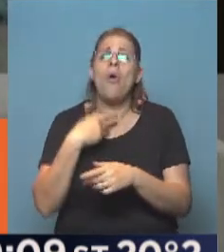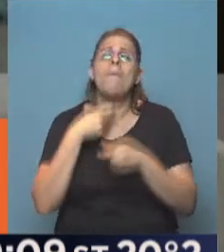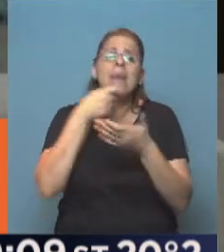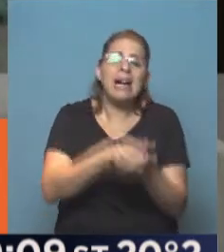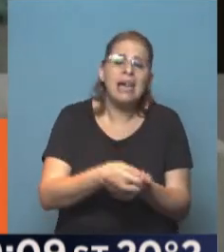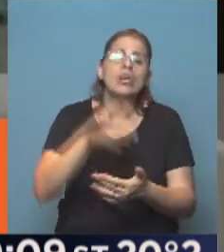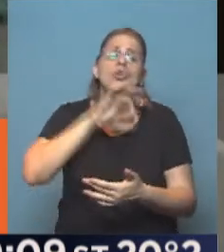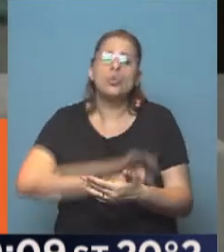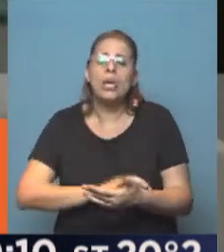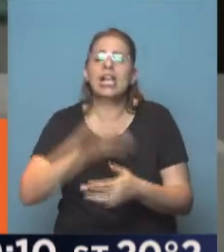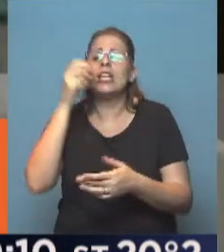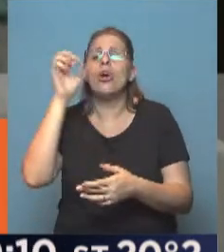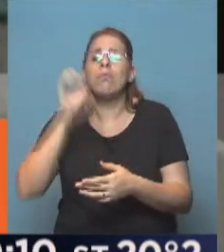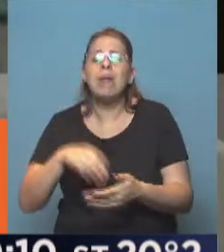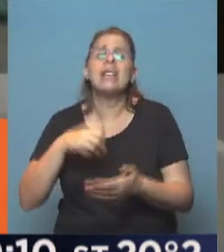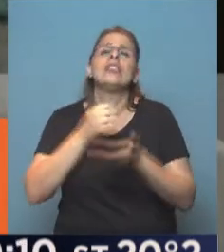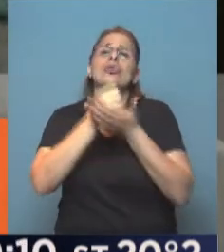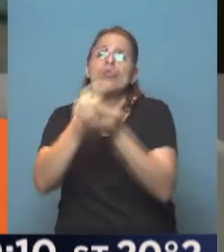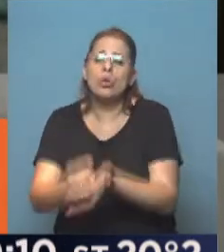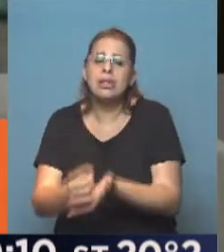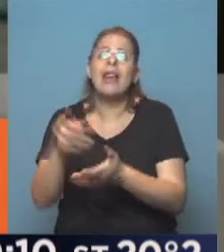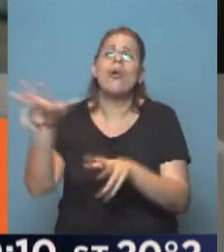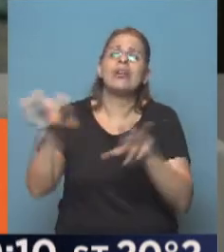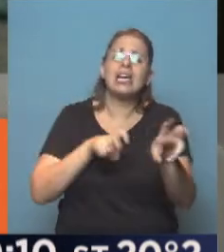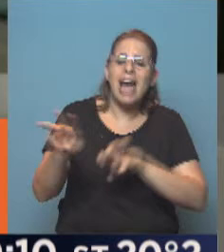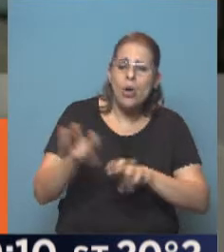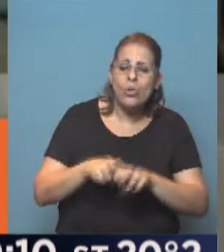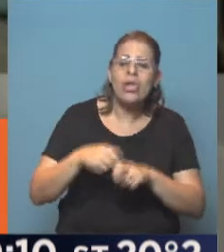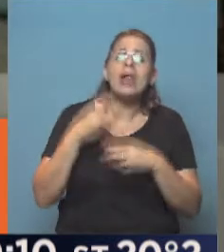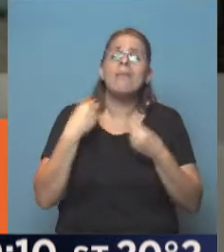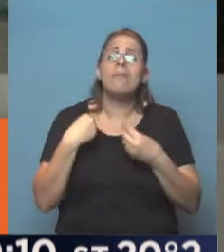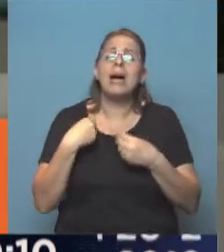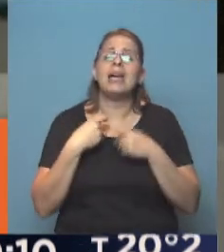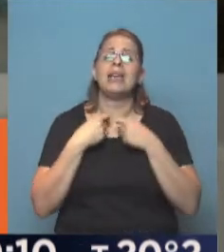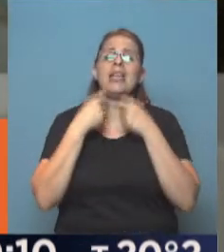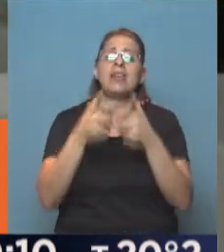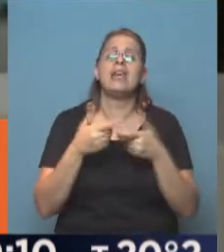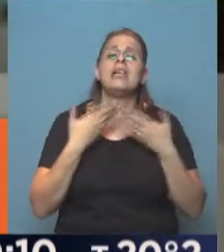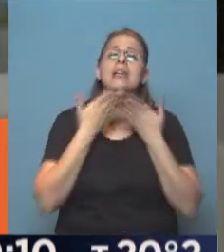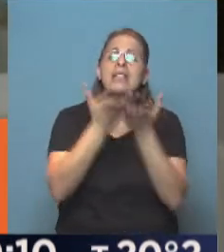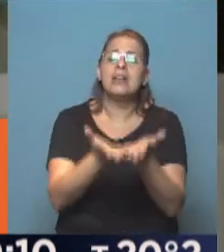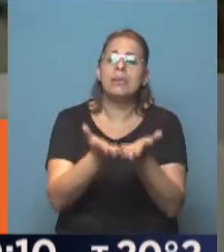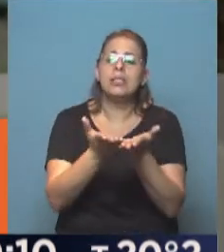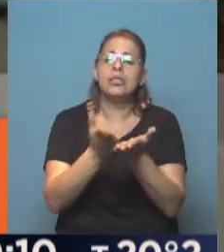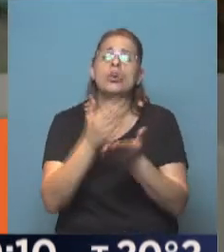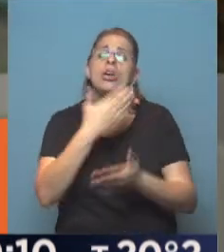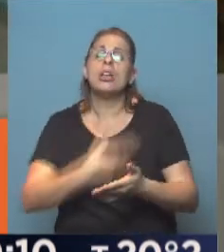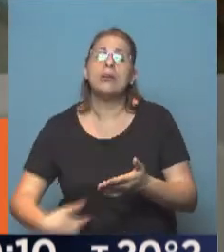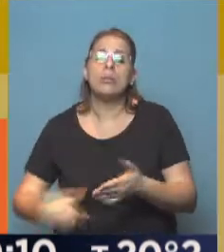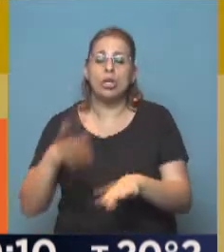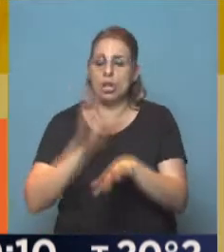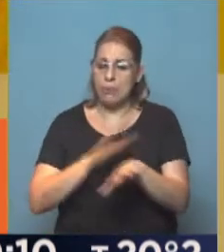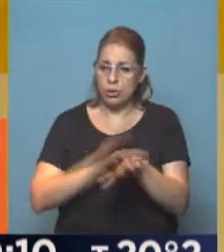planes sociales y tratando de juntar cada peso de recaudación para poder prestar los servicios que el Estado tiene que dar. Gracias,